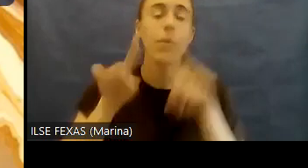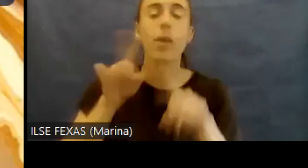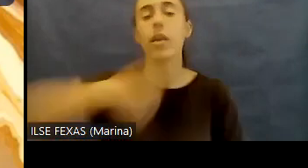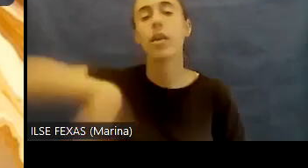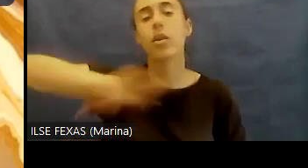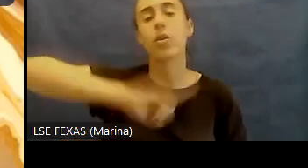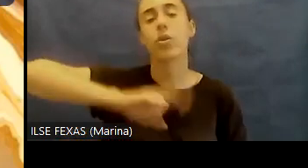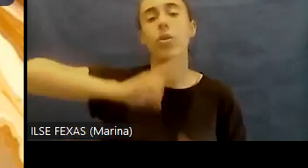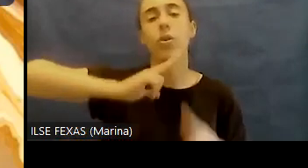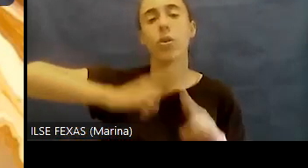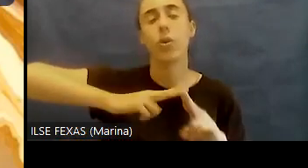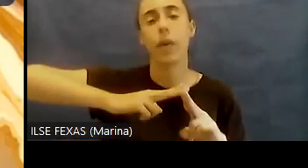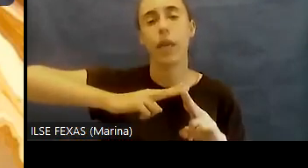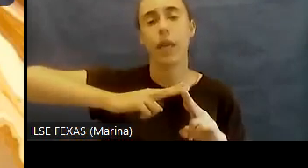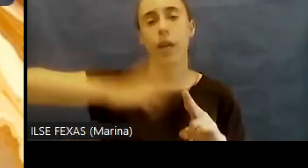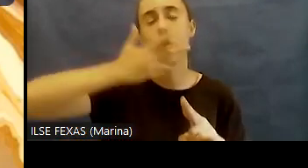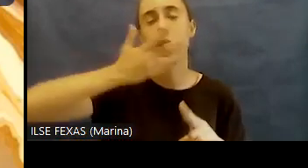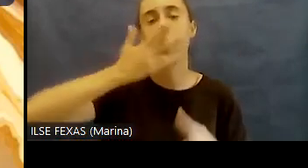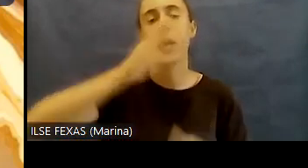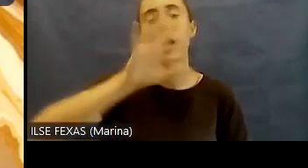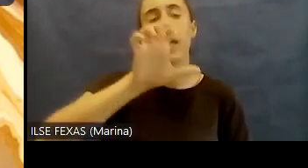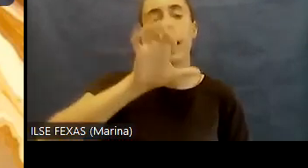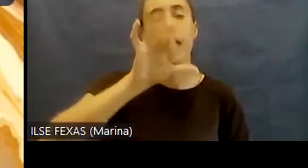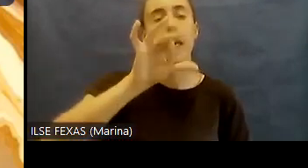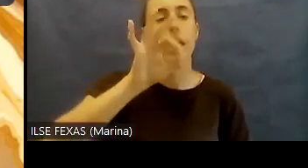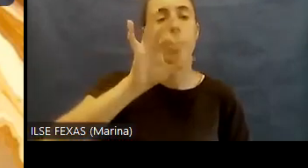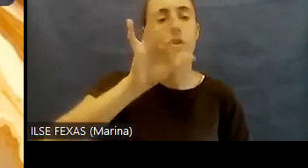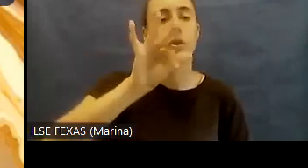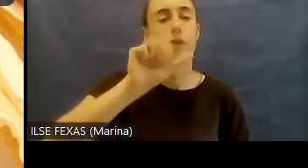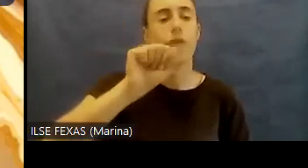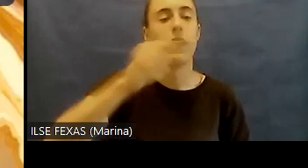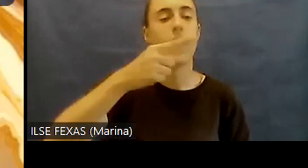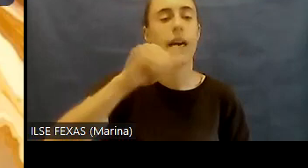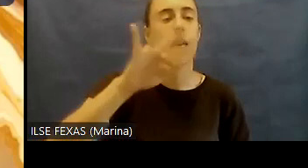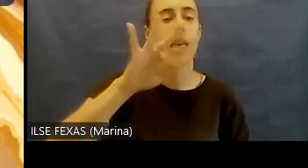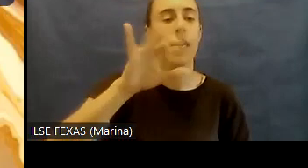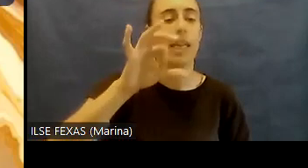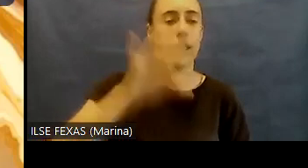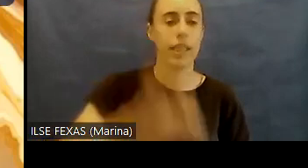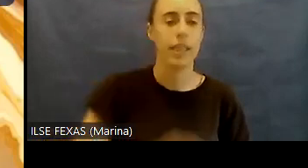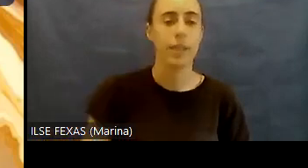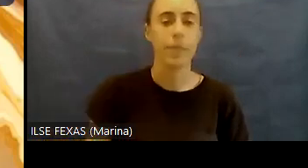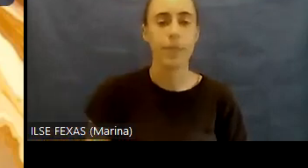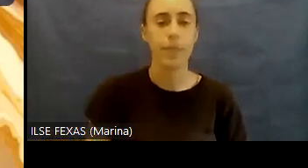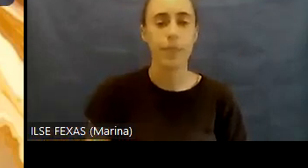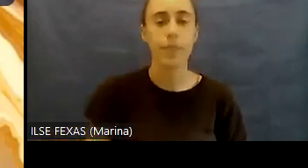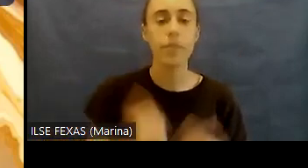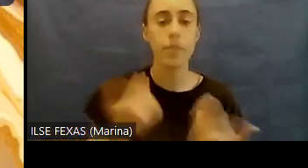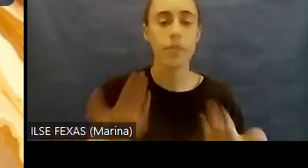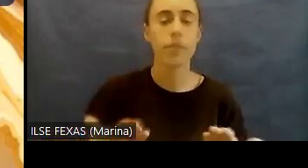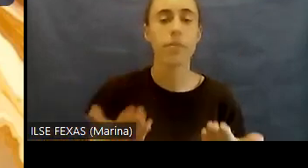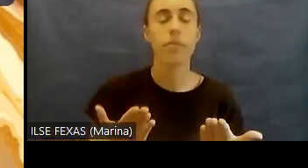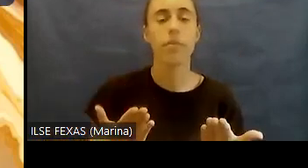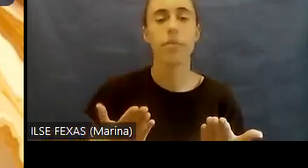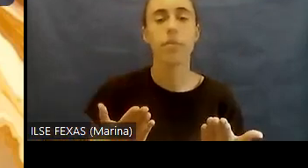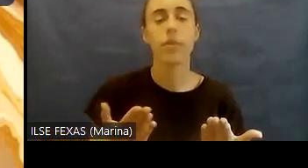como esofagitis por reflujo gastroesofágico. Bueno, pues el gel de aloe vera también es